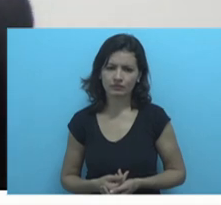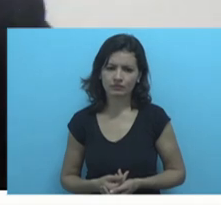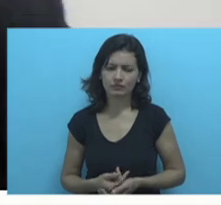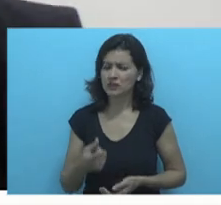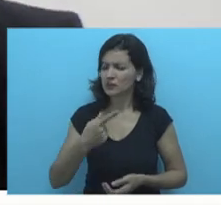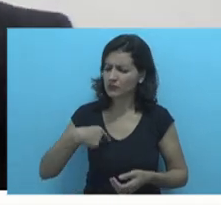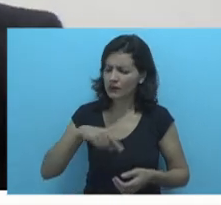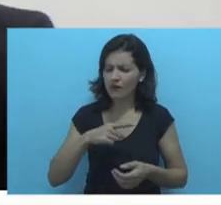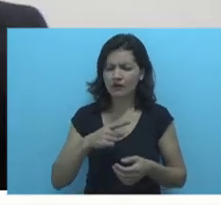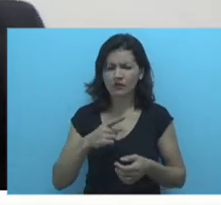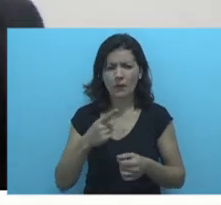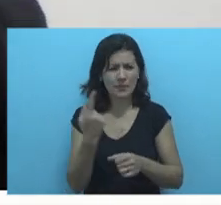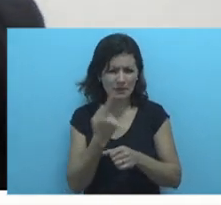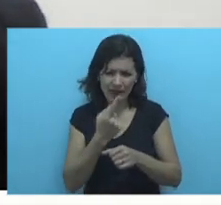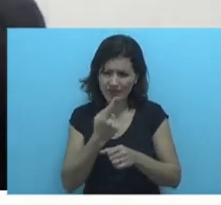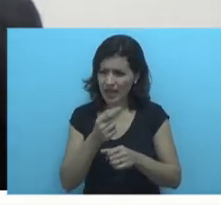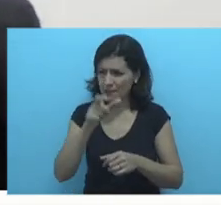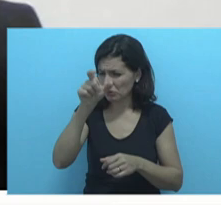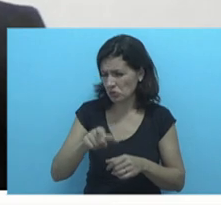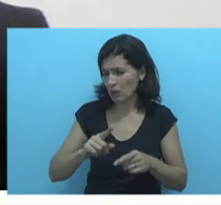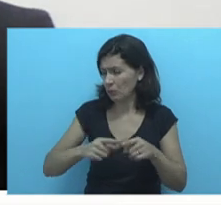política afrontar la muerte de un político.